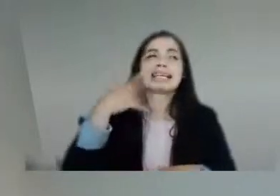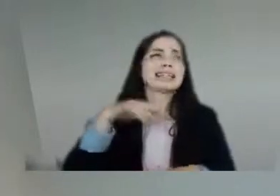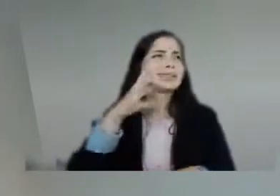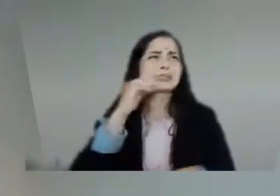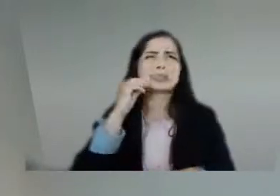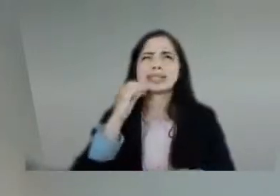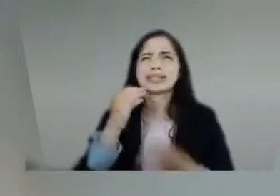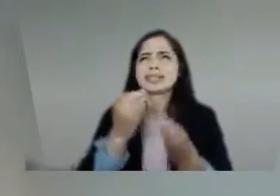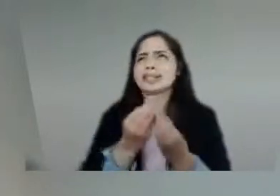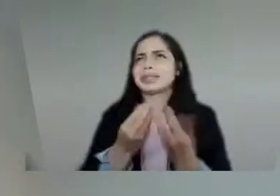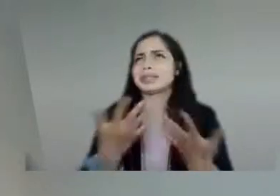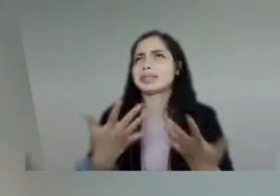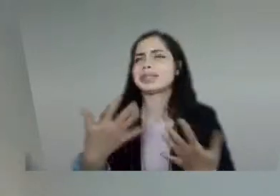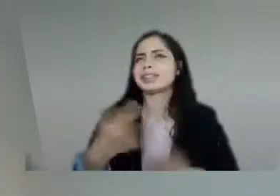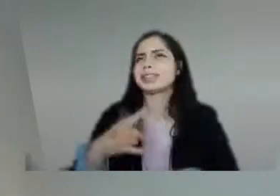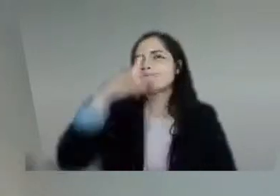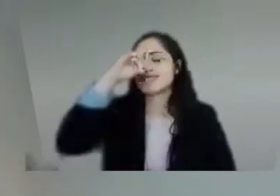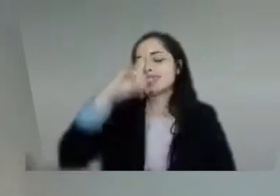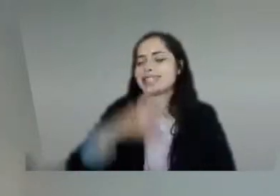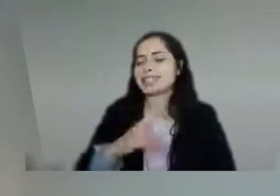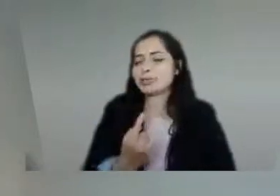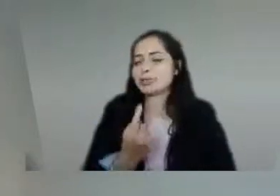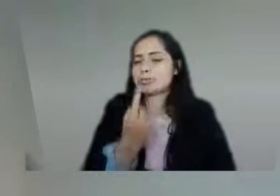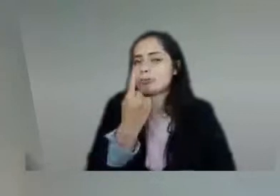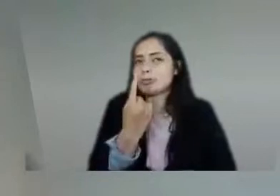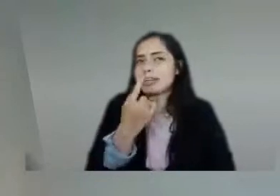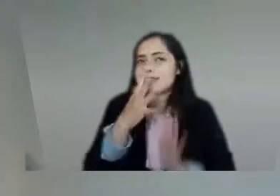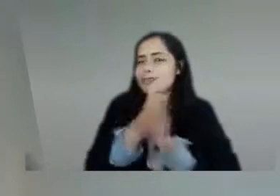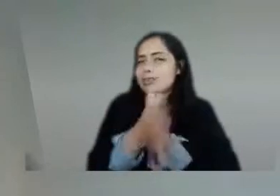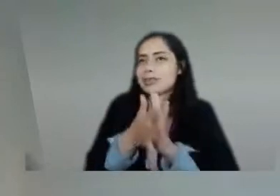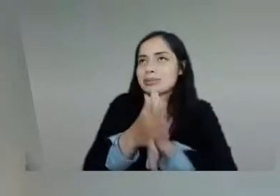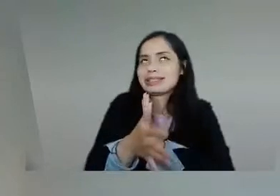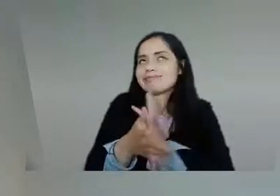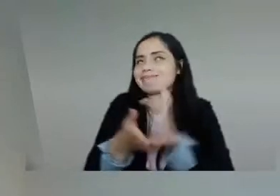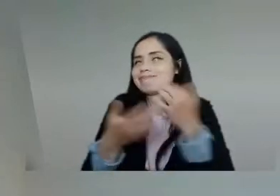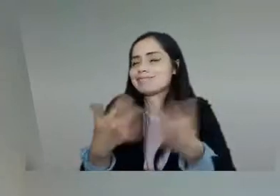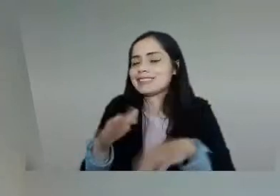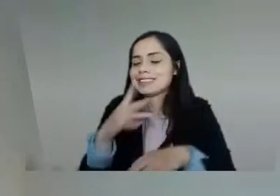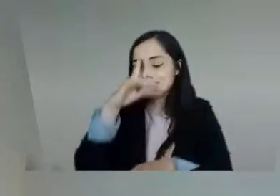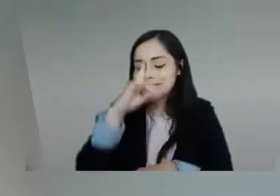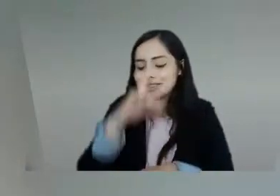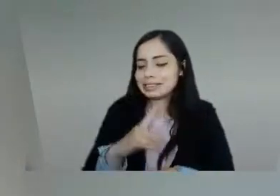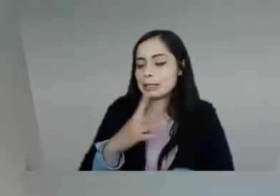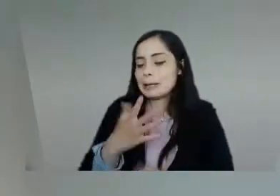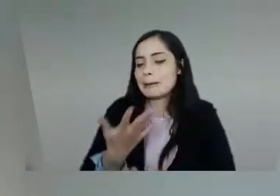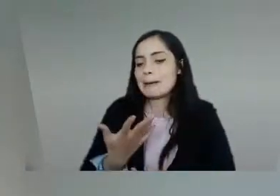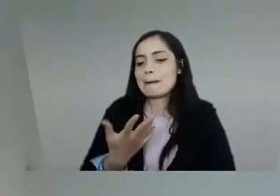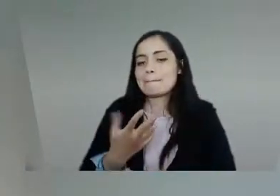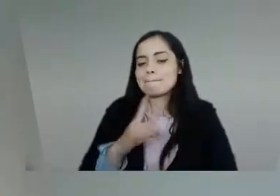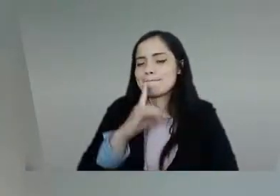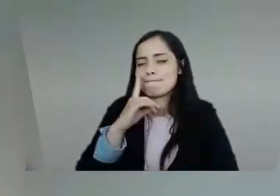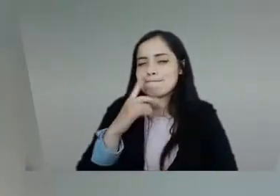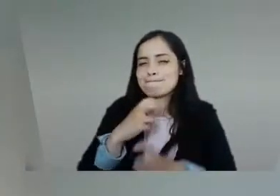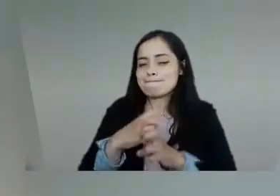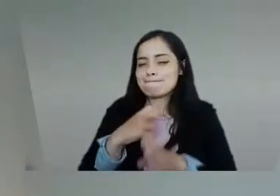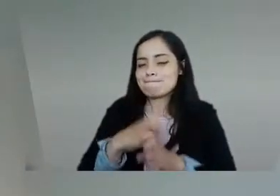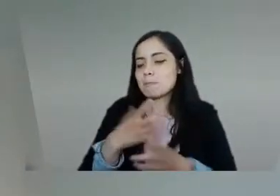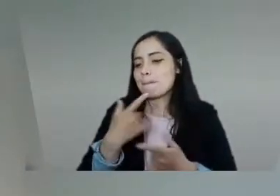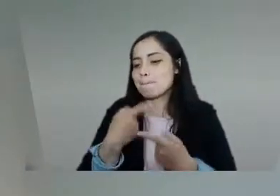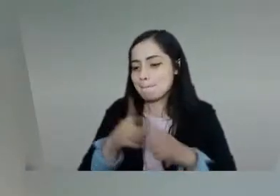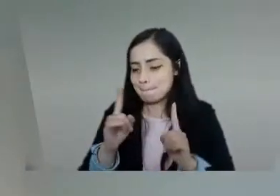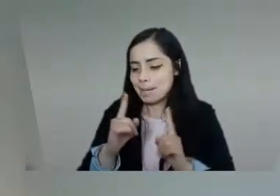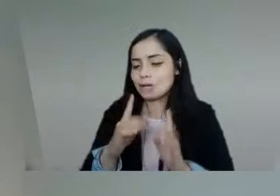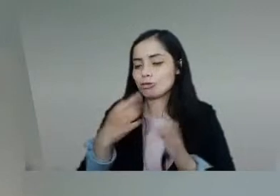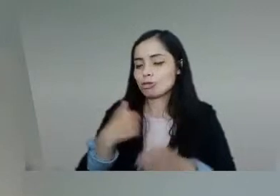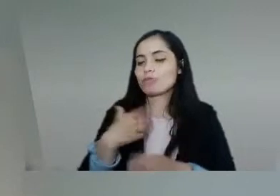que hubo. Pero quisiera resaltar como anécdota algo muy particular y muy chévere que se